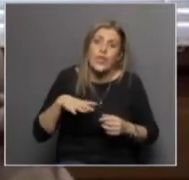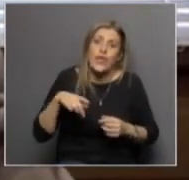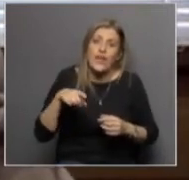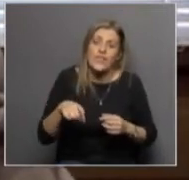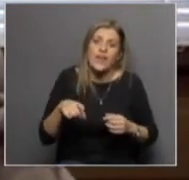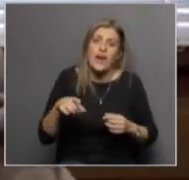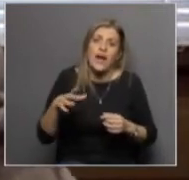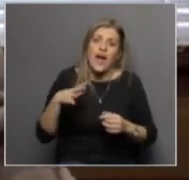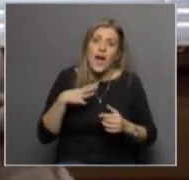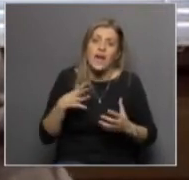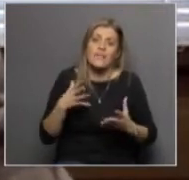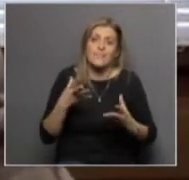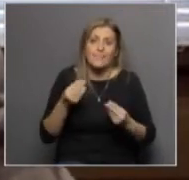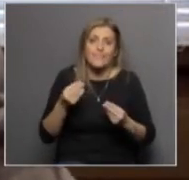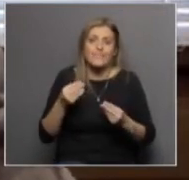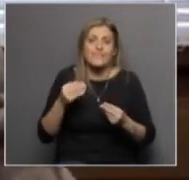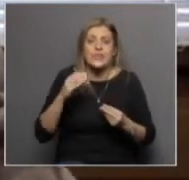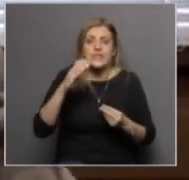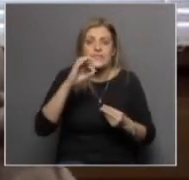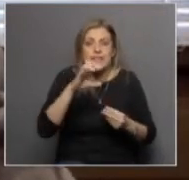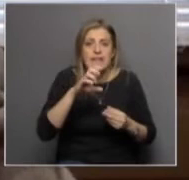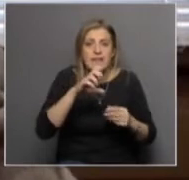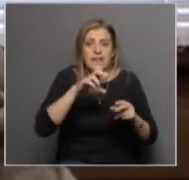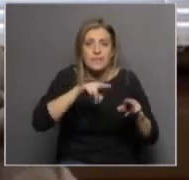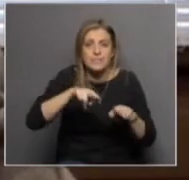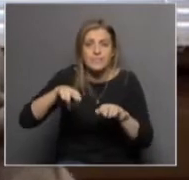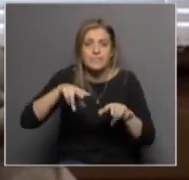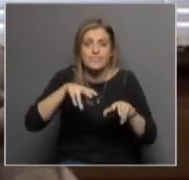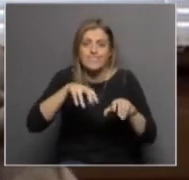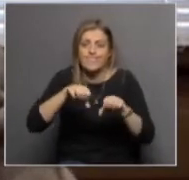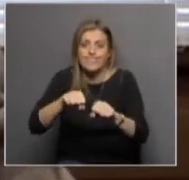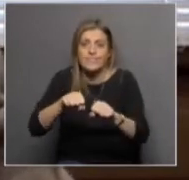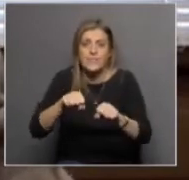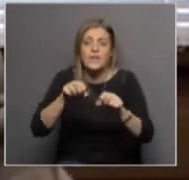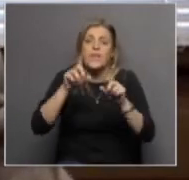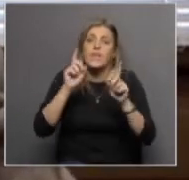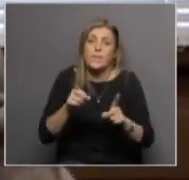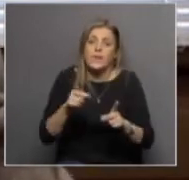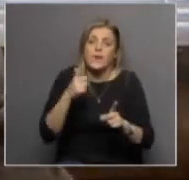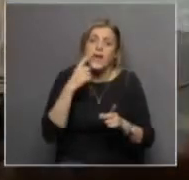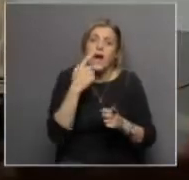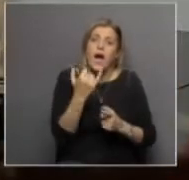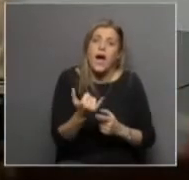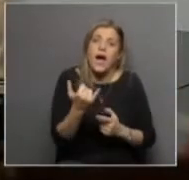una alta ocupación en los CTI y que estemos observando también